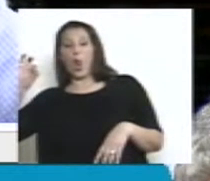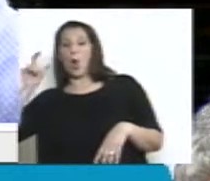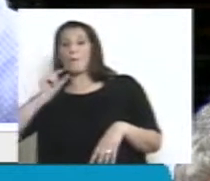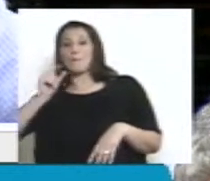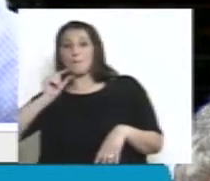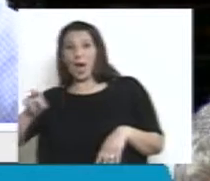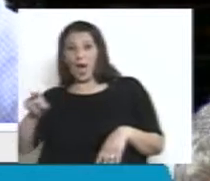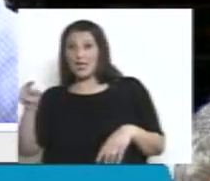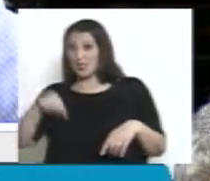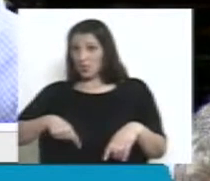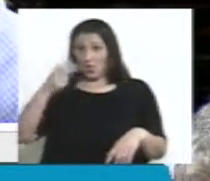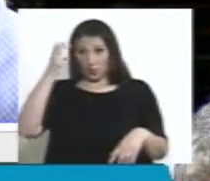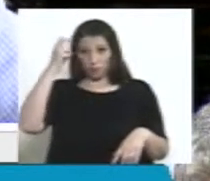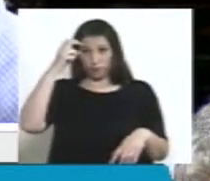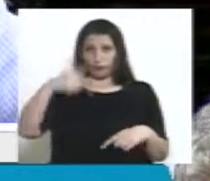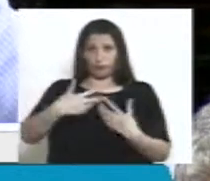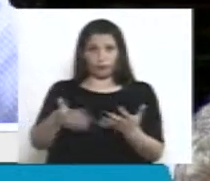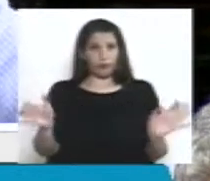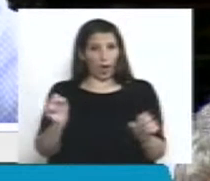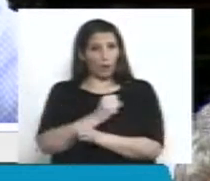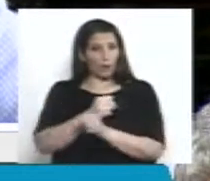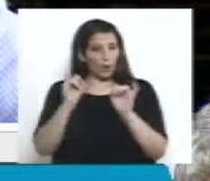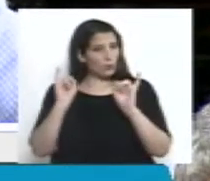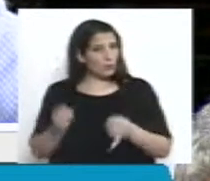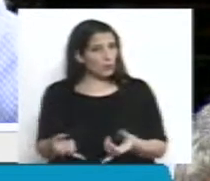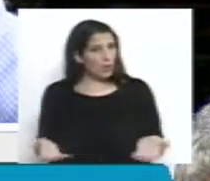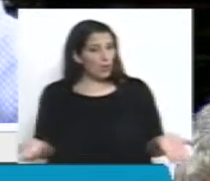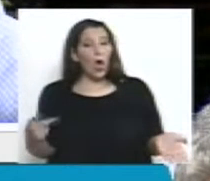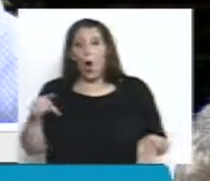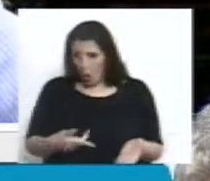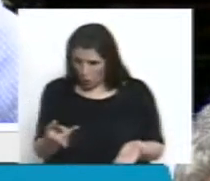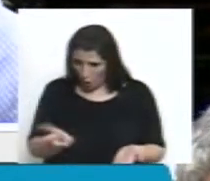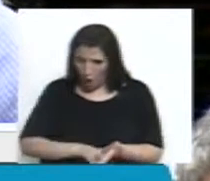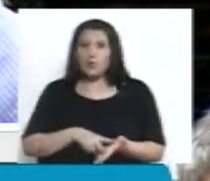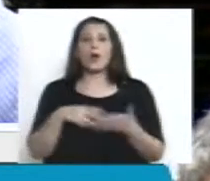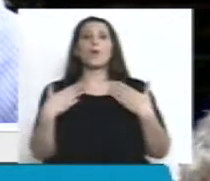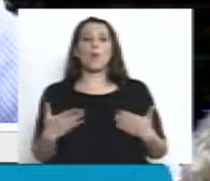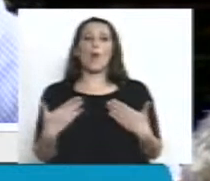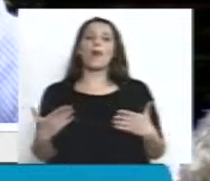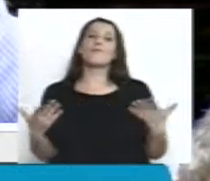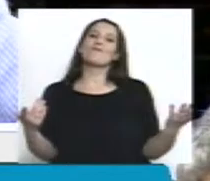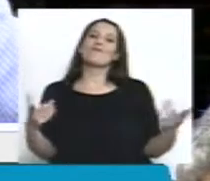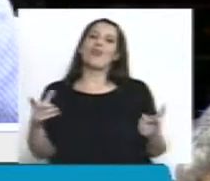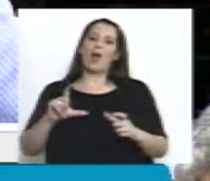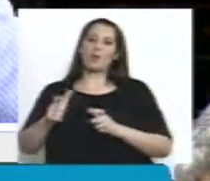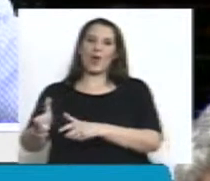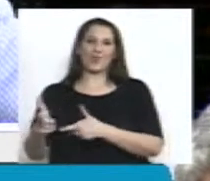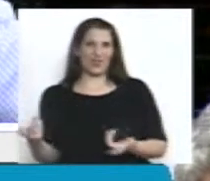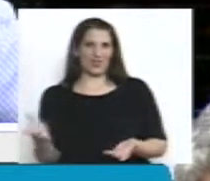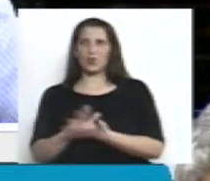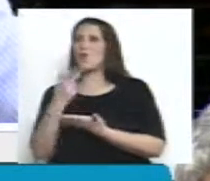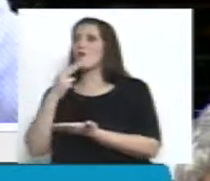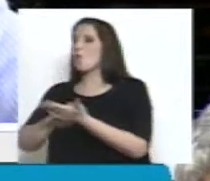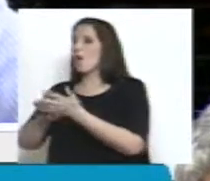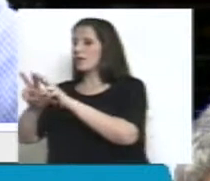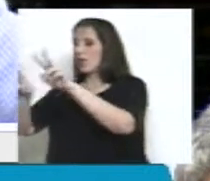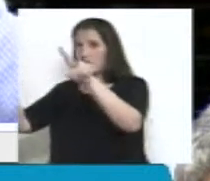este Congreso convalidó y puede hacer hoy nuevamente, si se actualizaran por la recaudación de